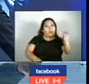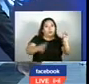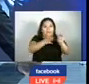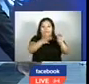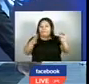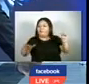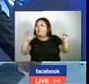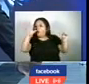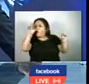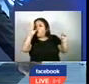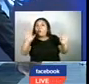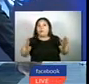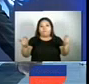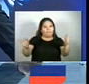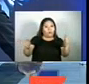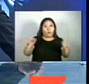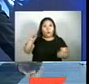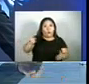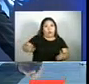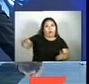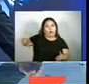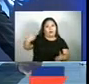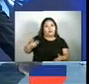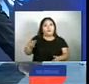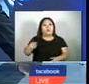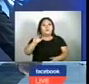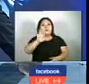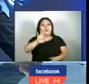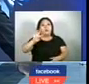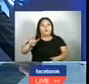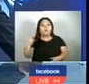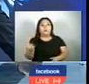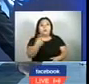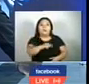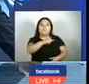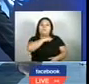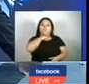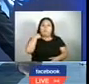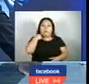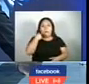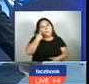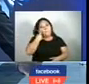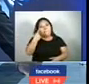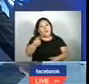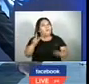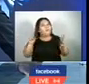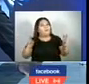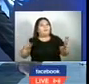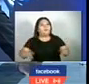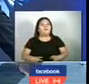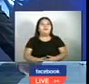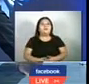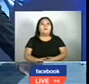Esto comparándose con el año pasado, que se apuntó 54 homicidios más. Los detalles los veremos a continuación.